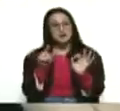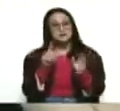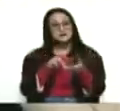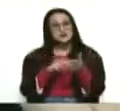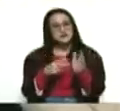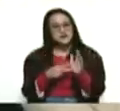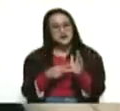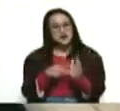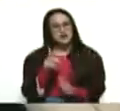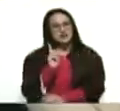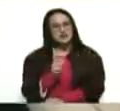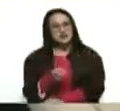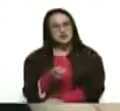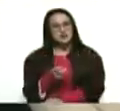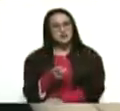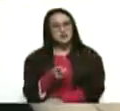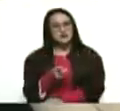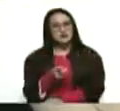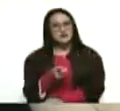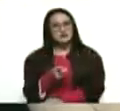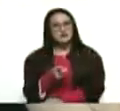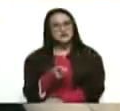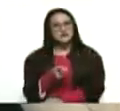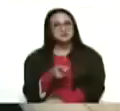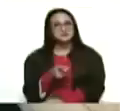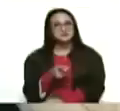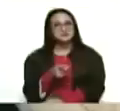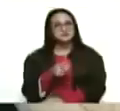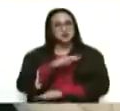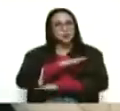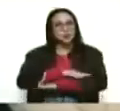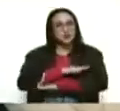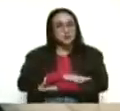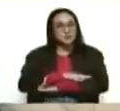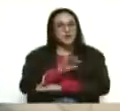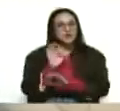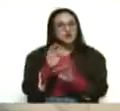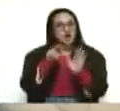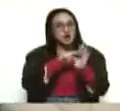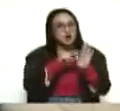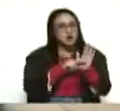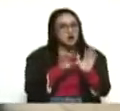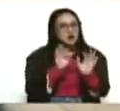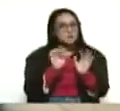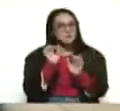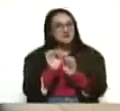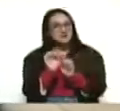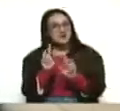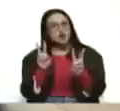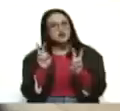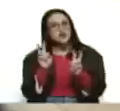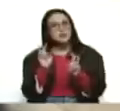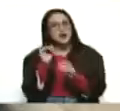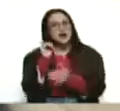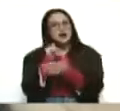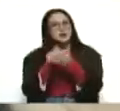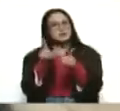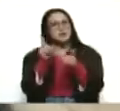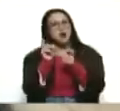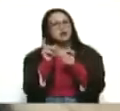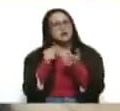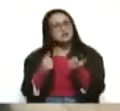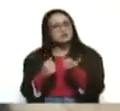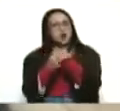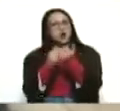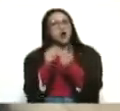implicaría que debe tener un comportamiento, debe tener una reglamentación en materia tributaria que favorezca la